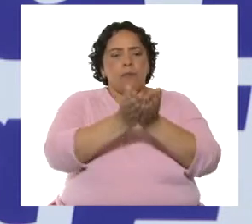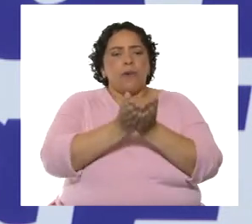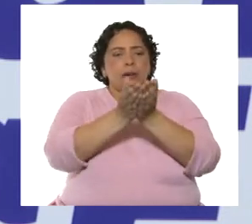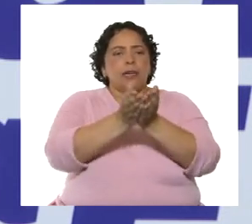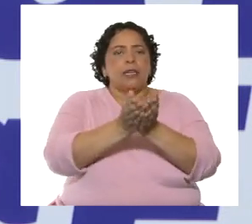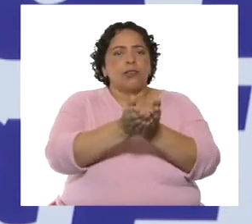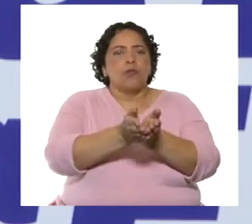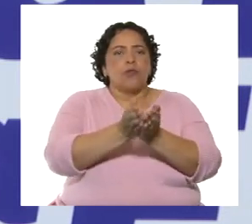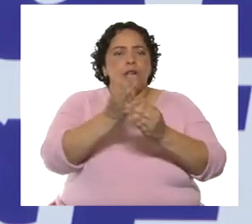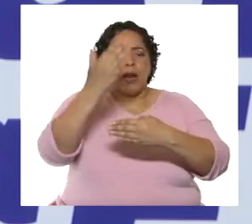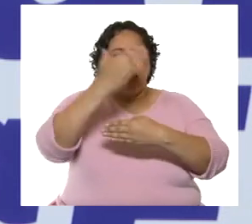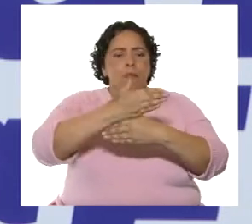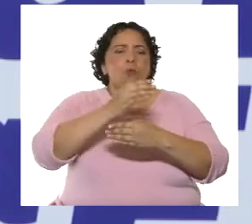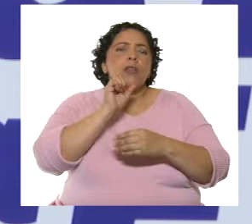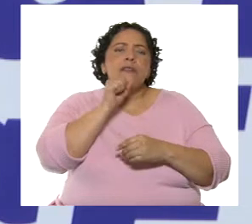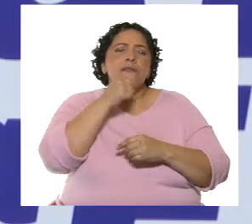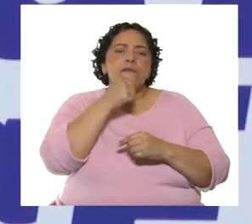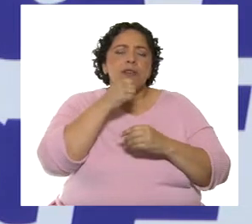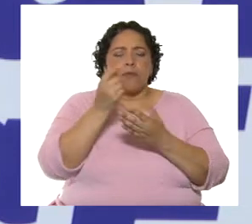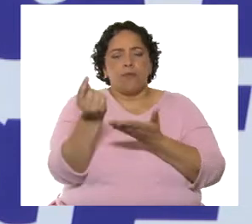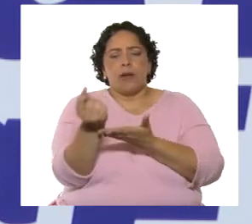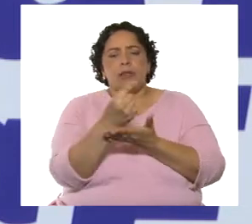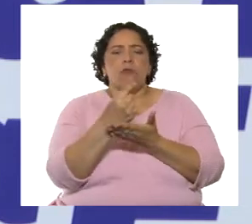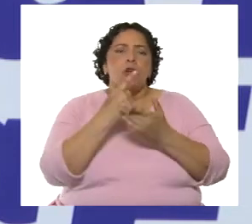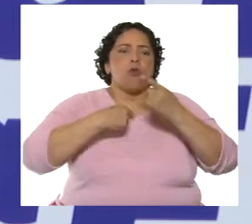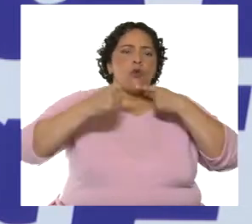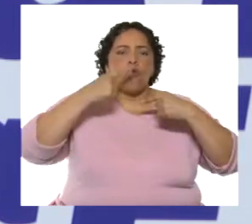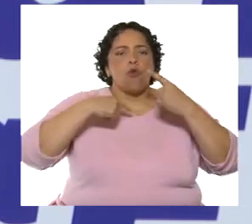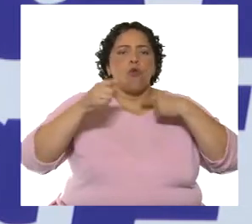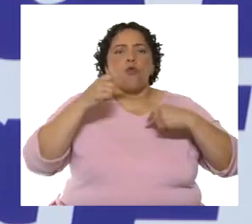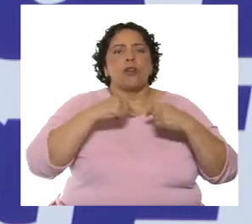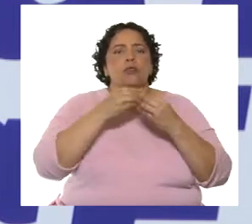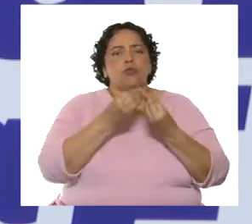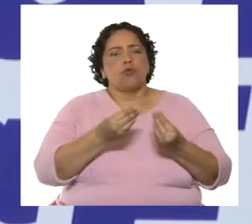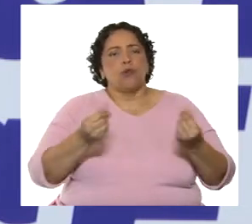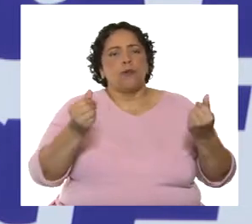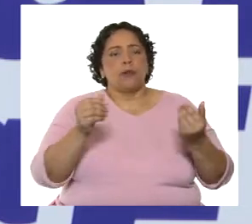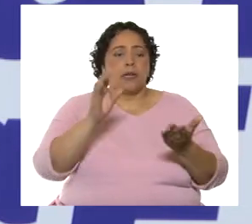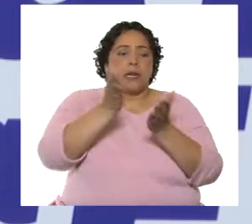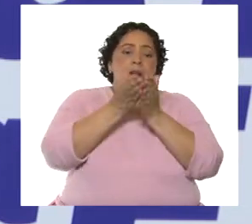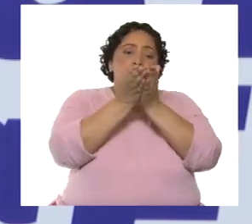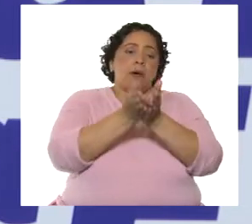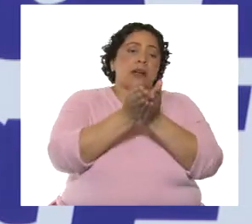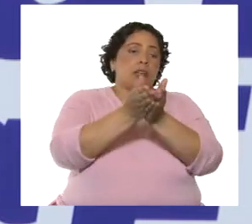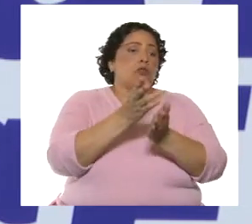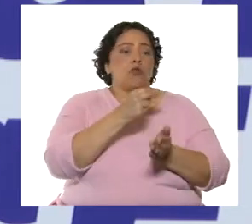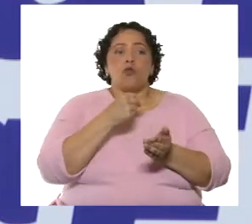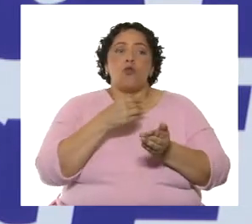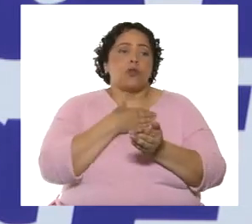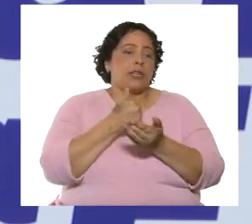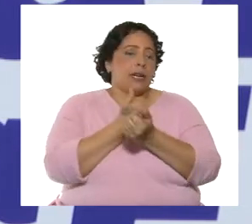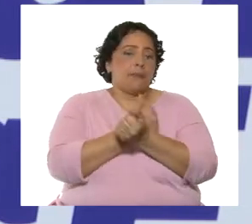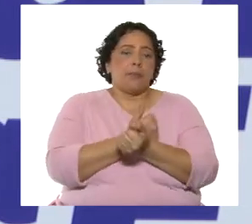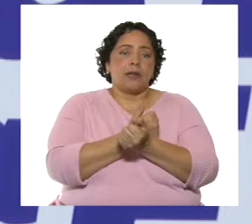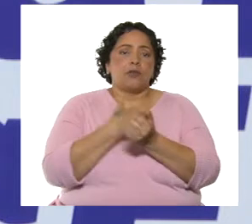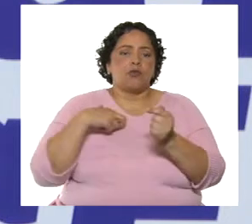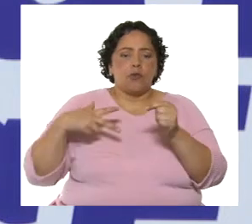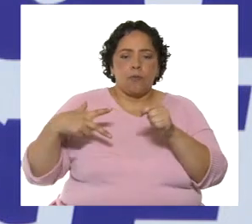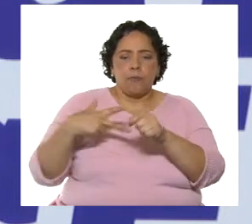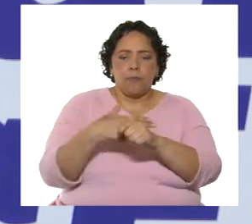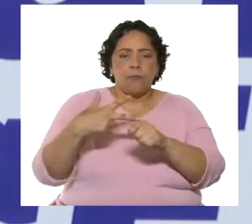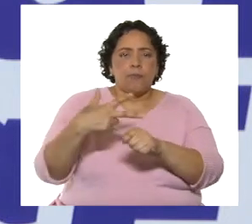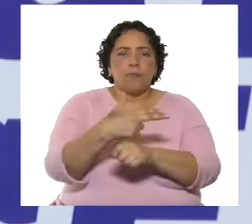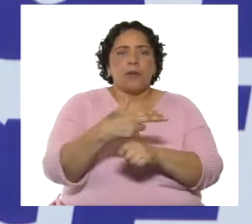viejo para dibujarlo con colores frescos y como el barquito no quiere estar preso, le pico los